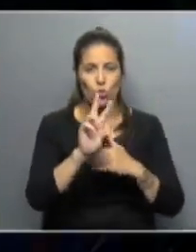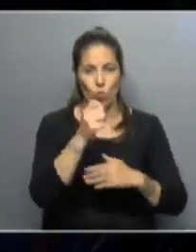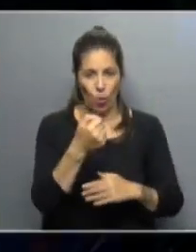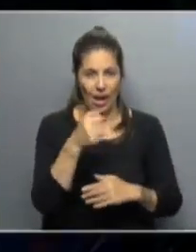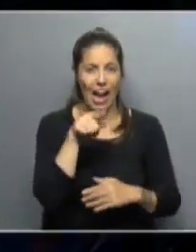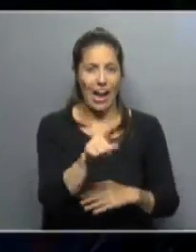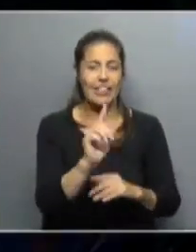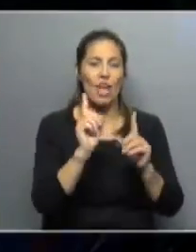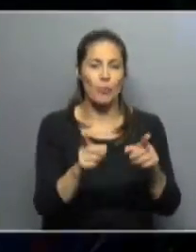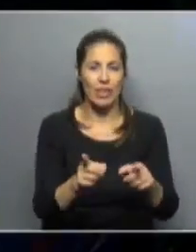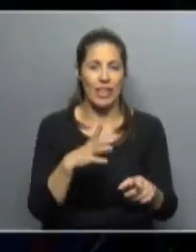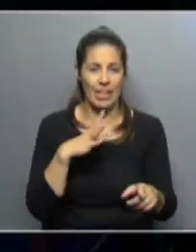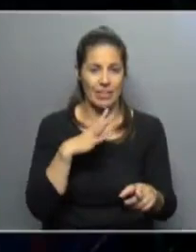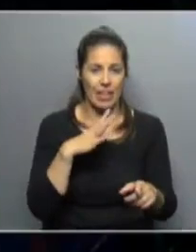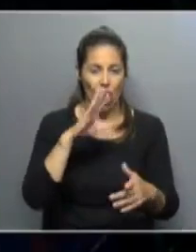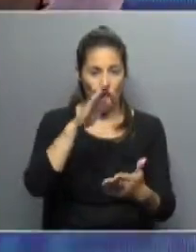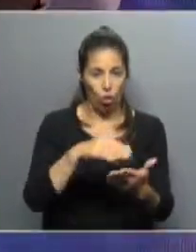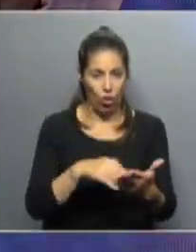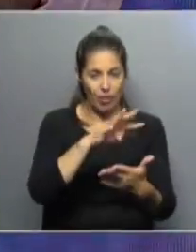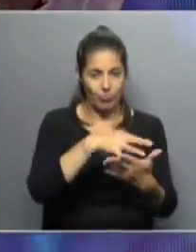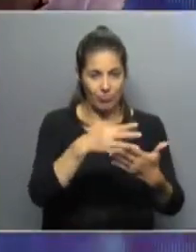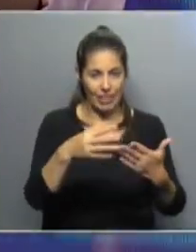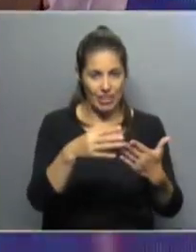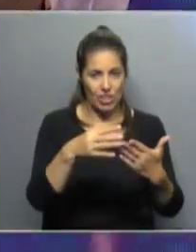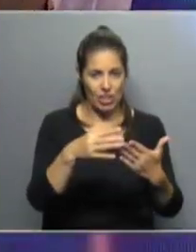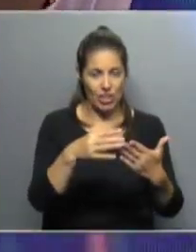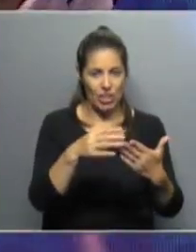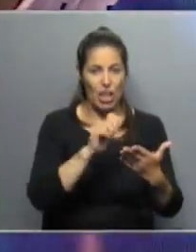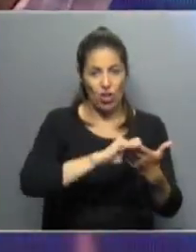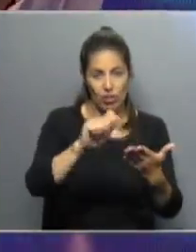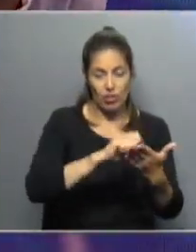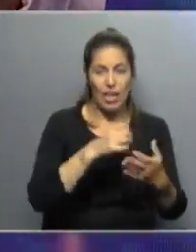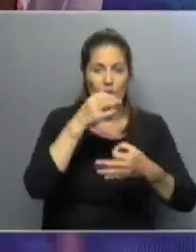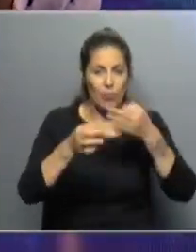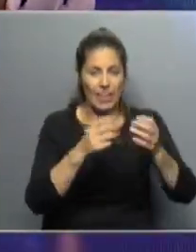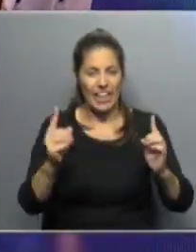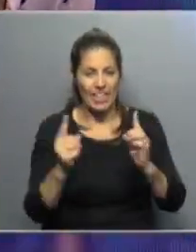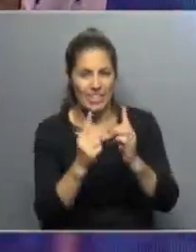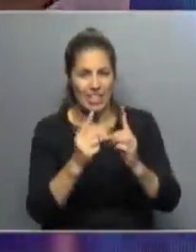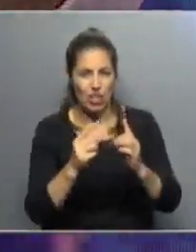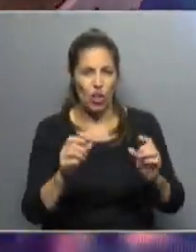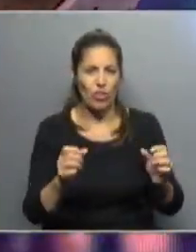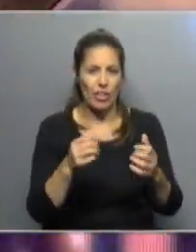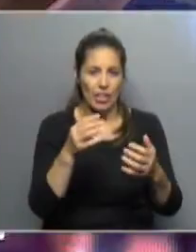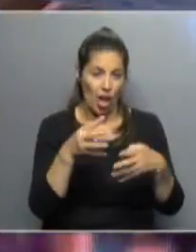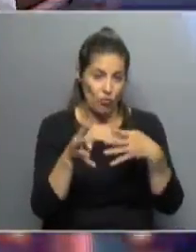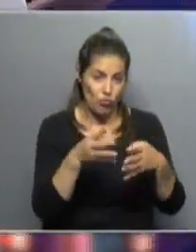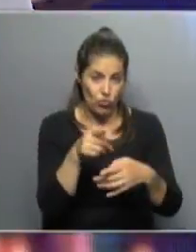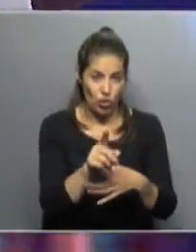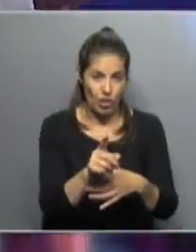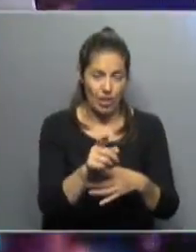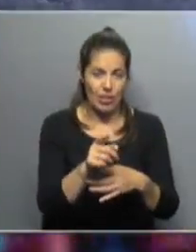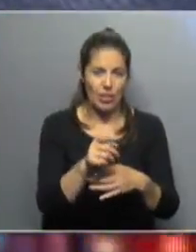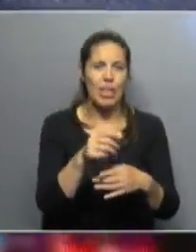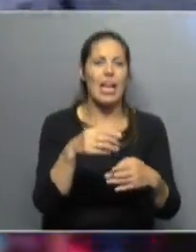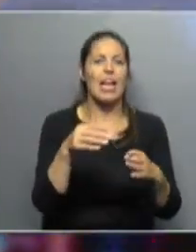allí también están toda la grilla con las reseñas de los espectáculos y las direcciones, donde se acá está, las direcciones,